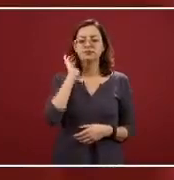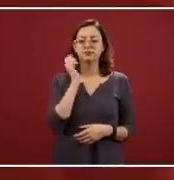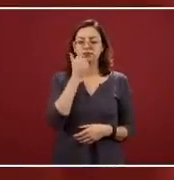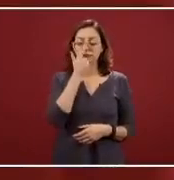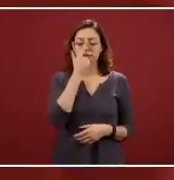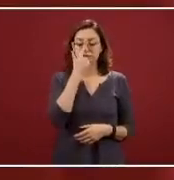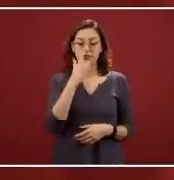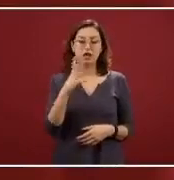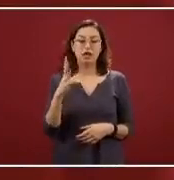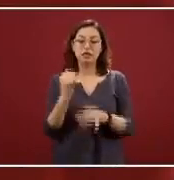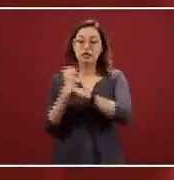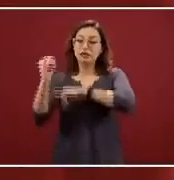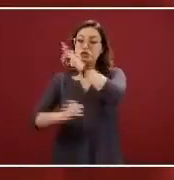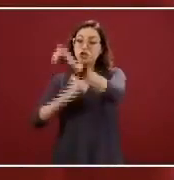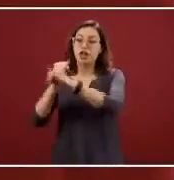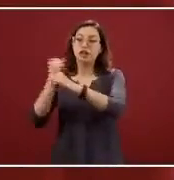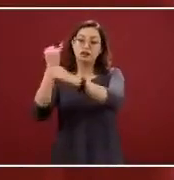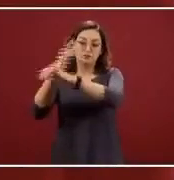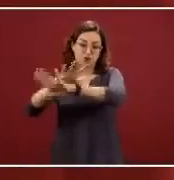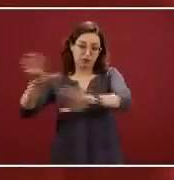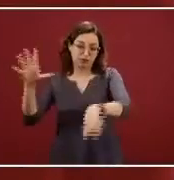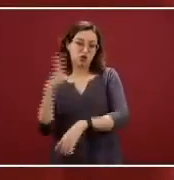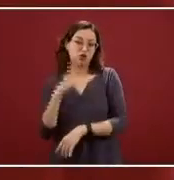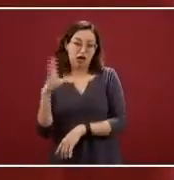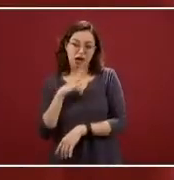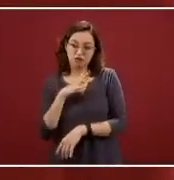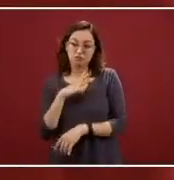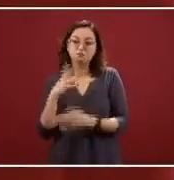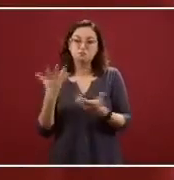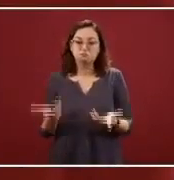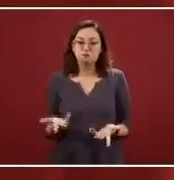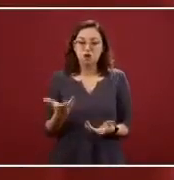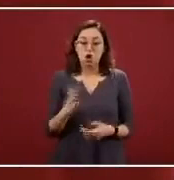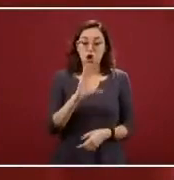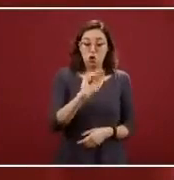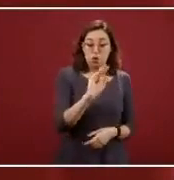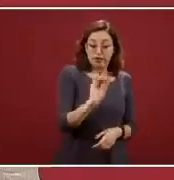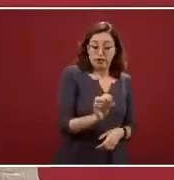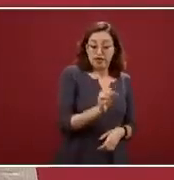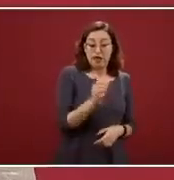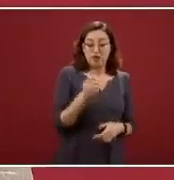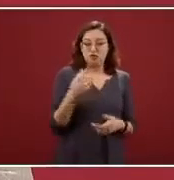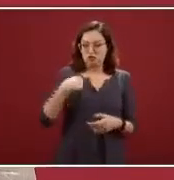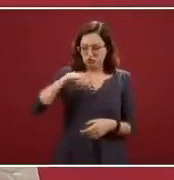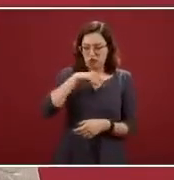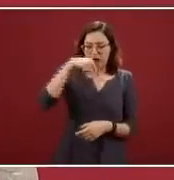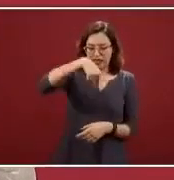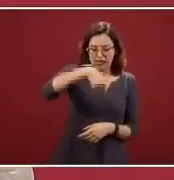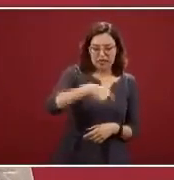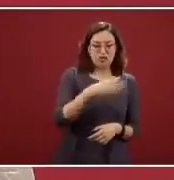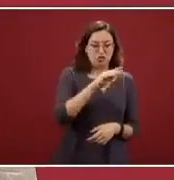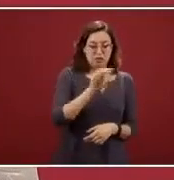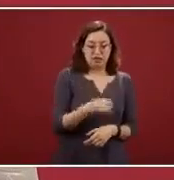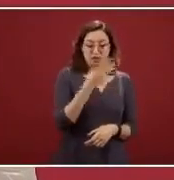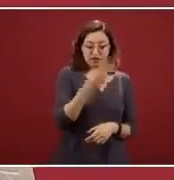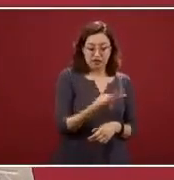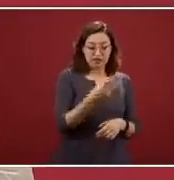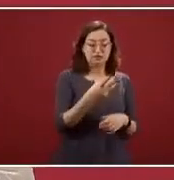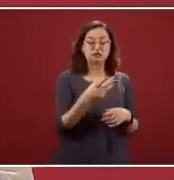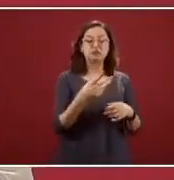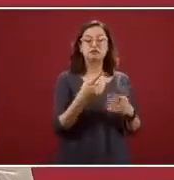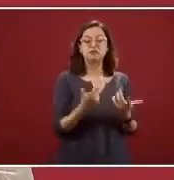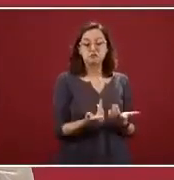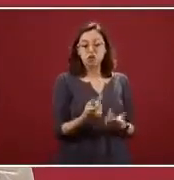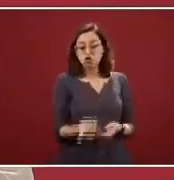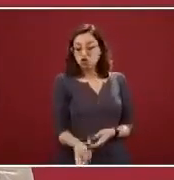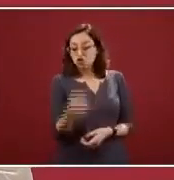manera internacional. Nosotros, como veíamos en los 93 casos que tenemos hasta el momento, solamente tenemos 2 casos graves,